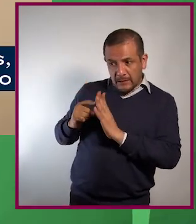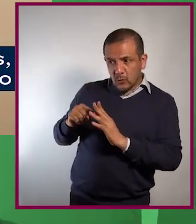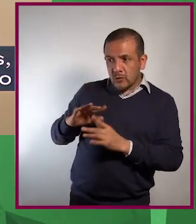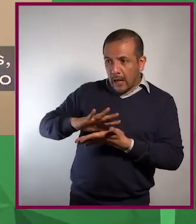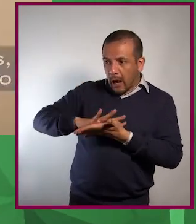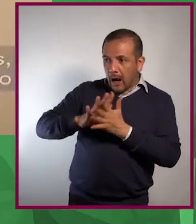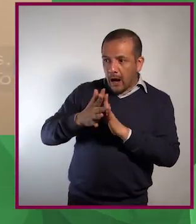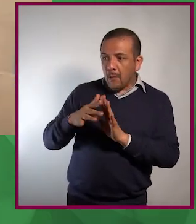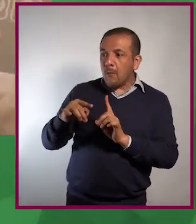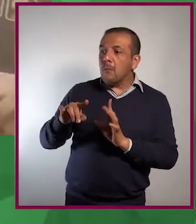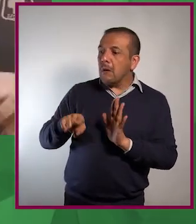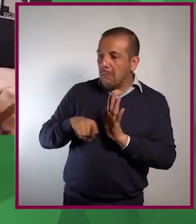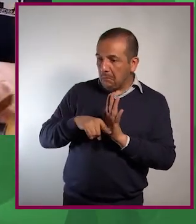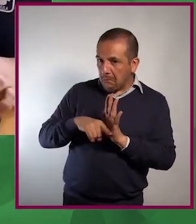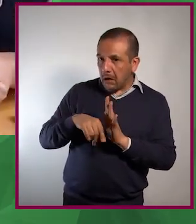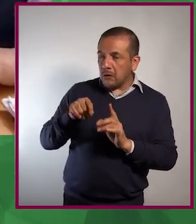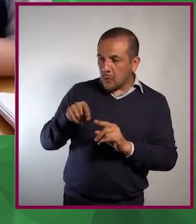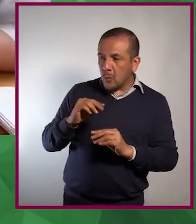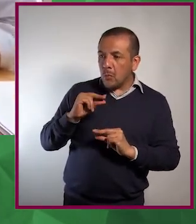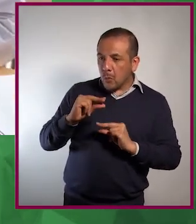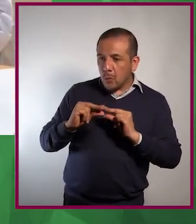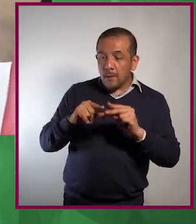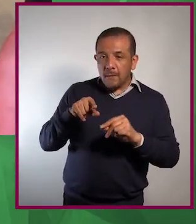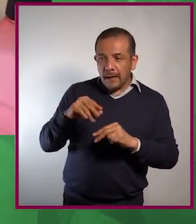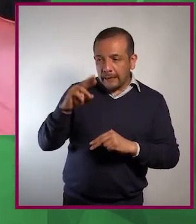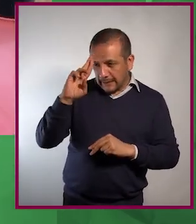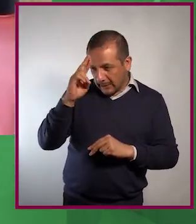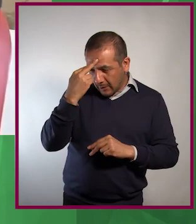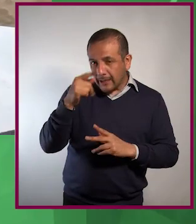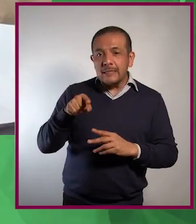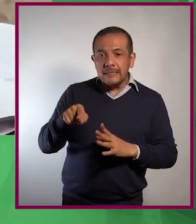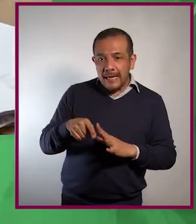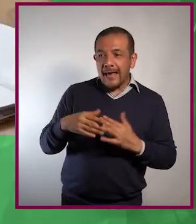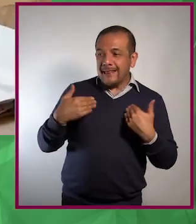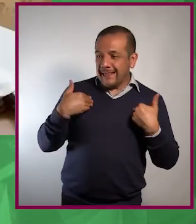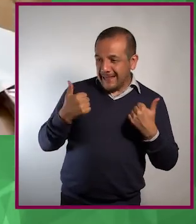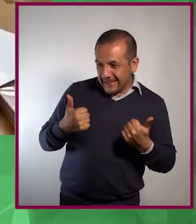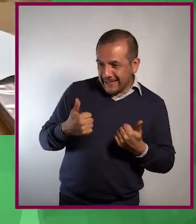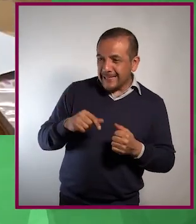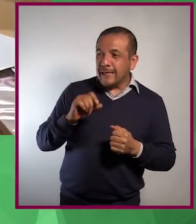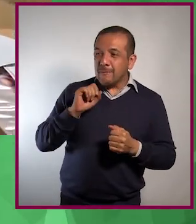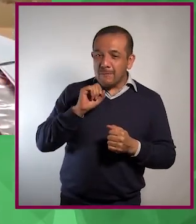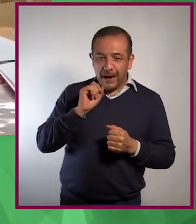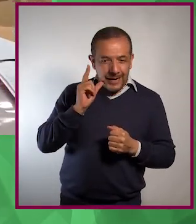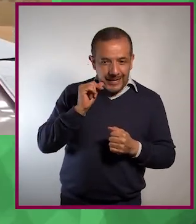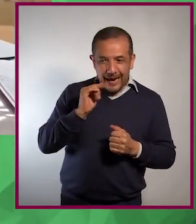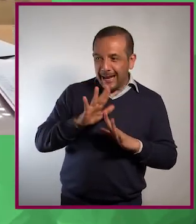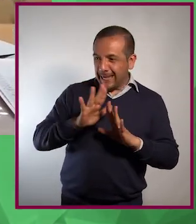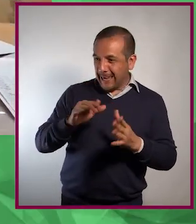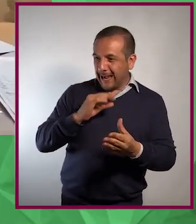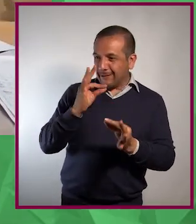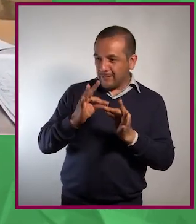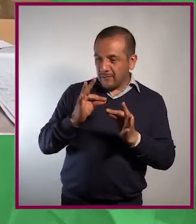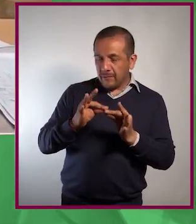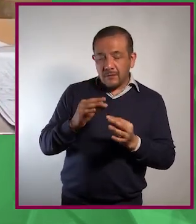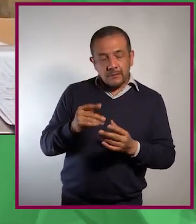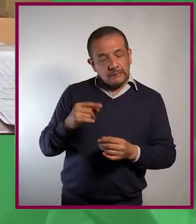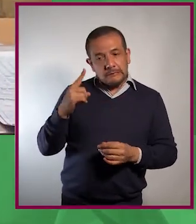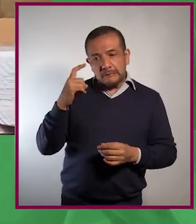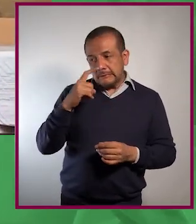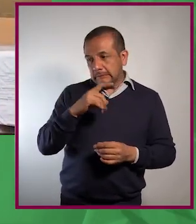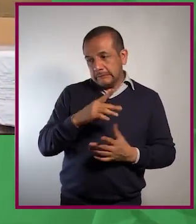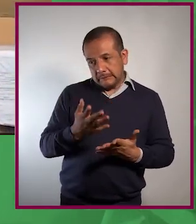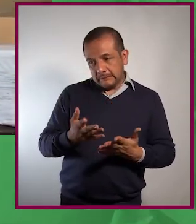negativo y siempre recordarle. Quisiéramos ir como tan aprisa, decir, ya te expliqué, ya entendiste y a partir de mañana vienes puntual y no vas a faltar